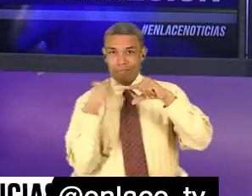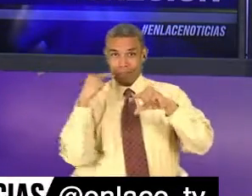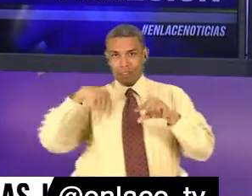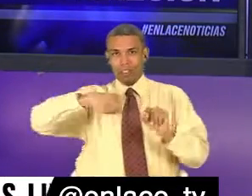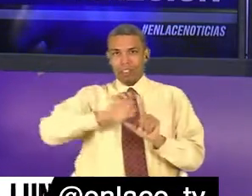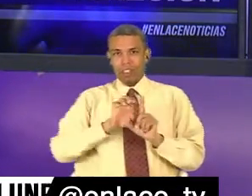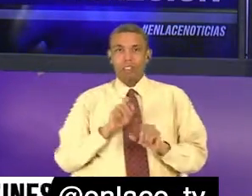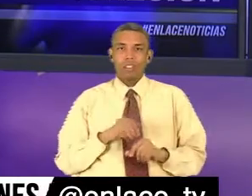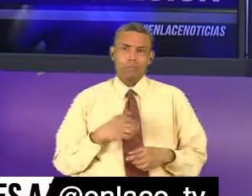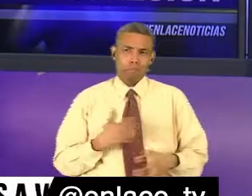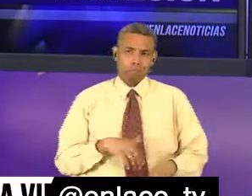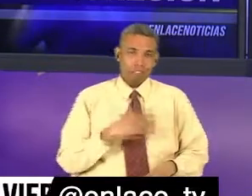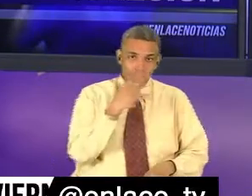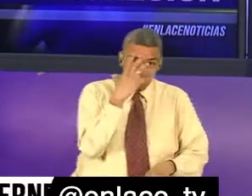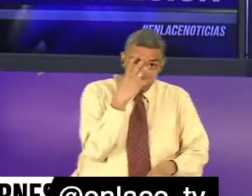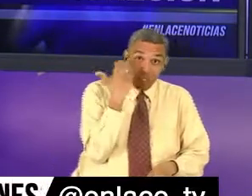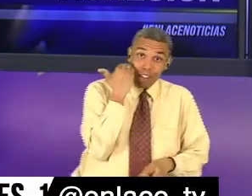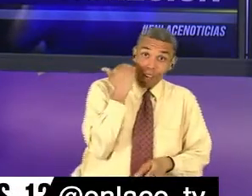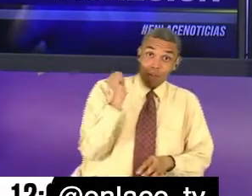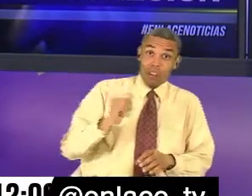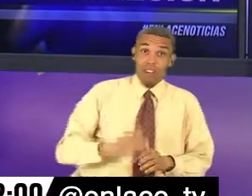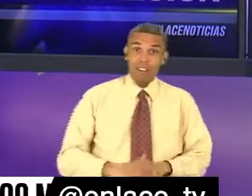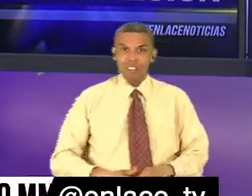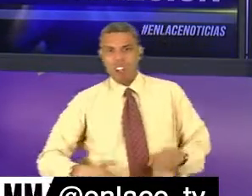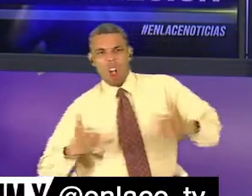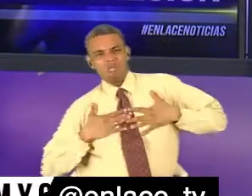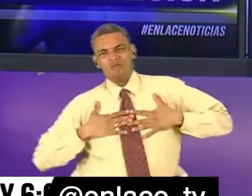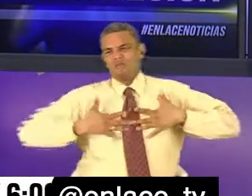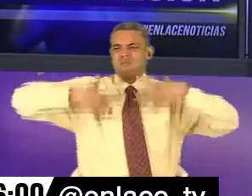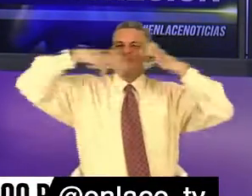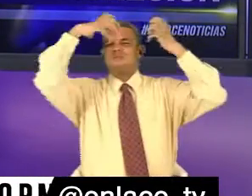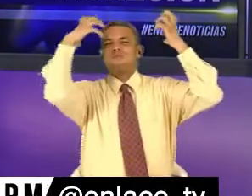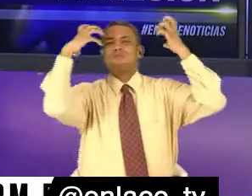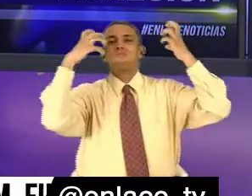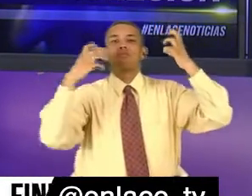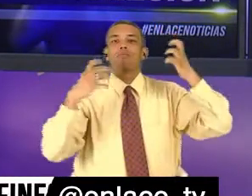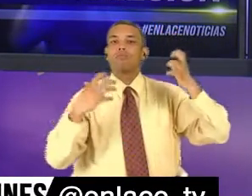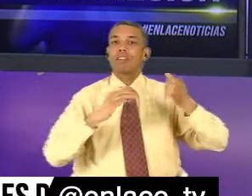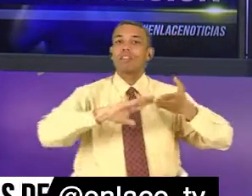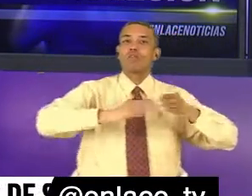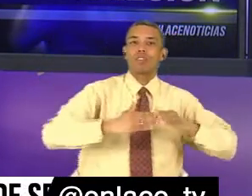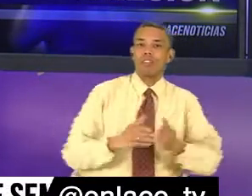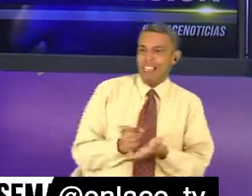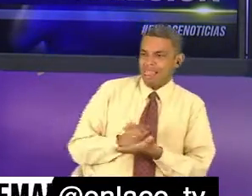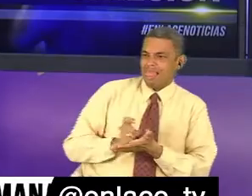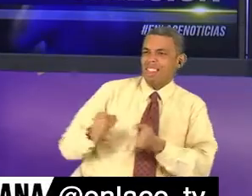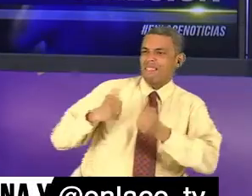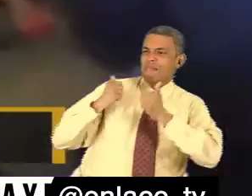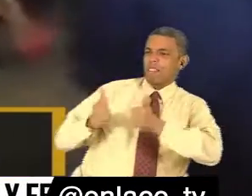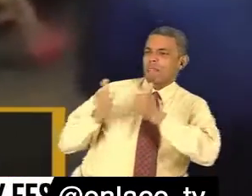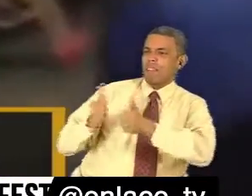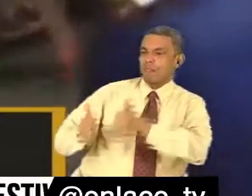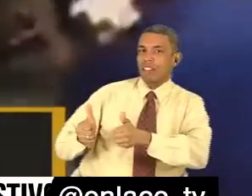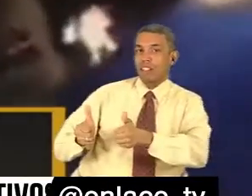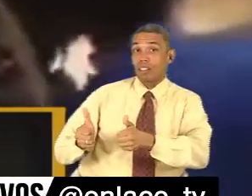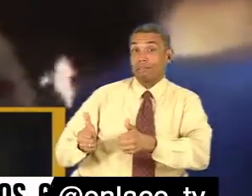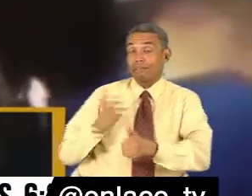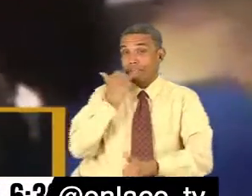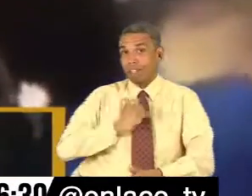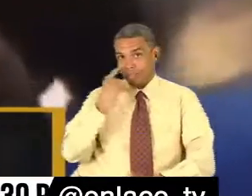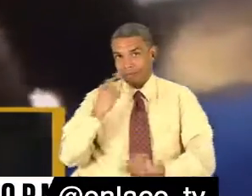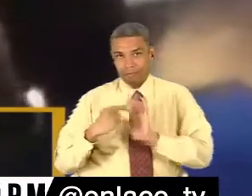el nororiente de la ciudad. Se evidencia la incitación a la violencia por parte de la comunidad. El video suministrado a